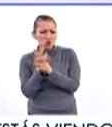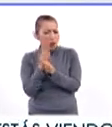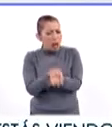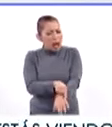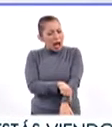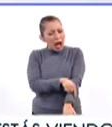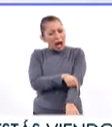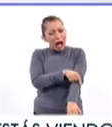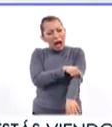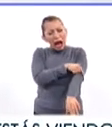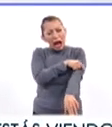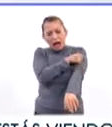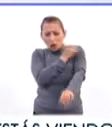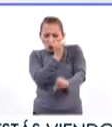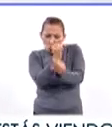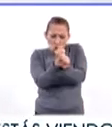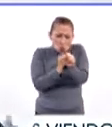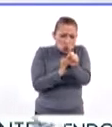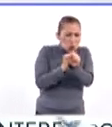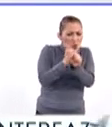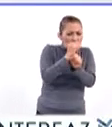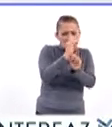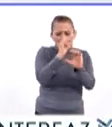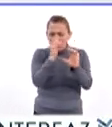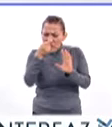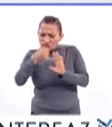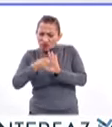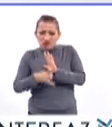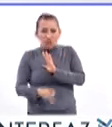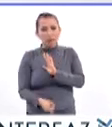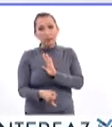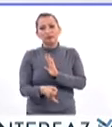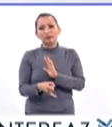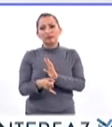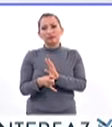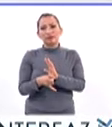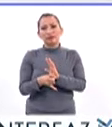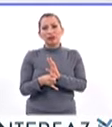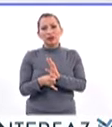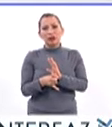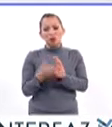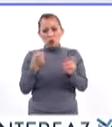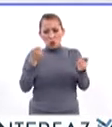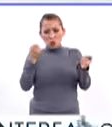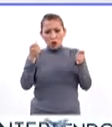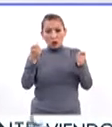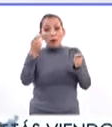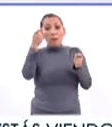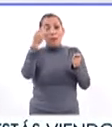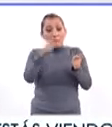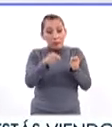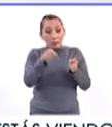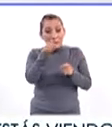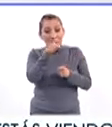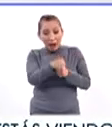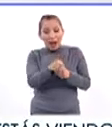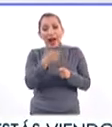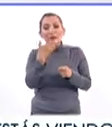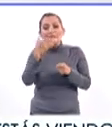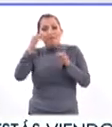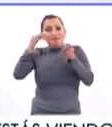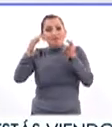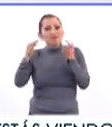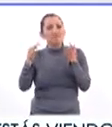un largo peregrinar de investigación, de control, para que lleguen